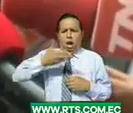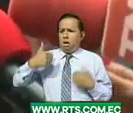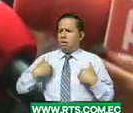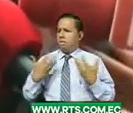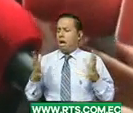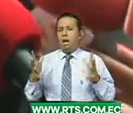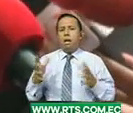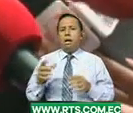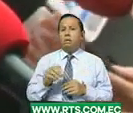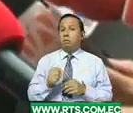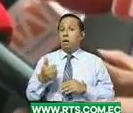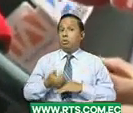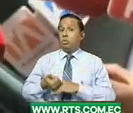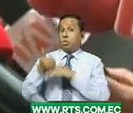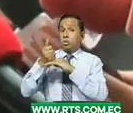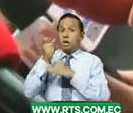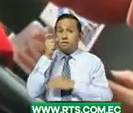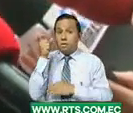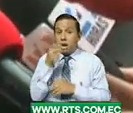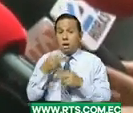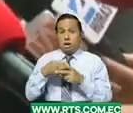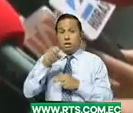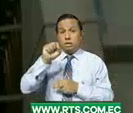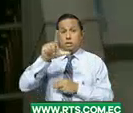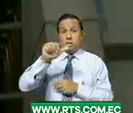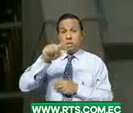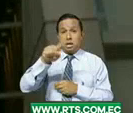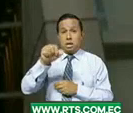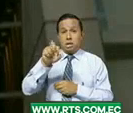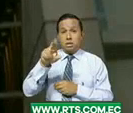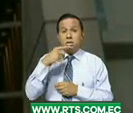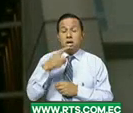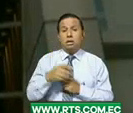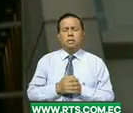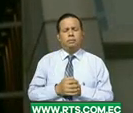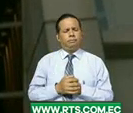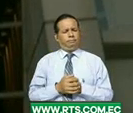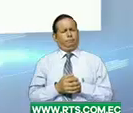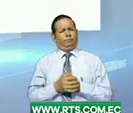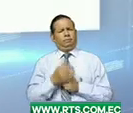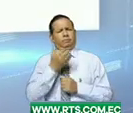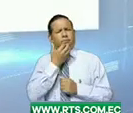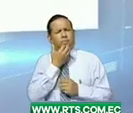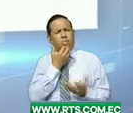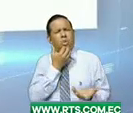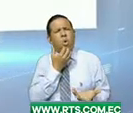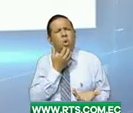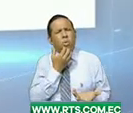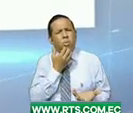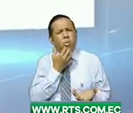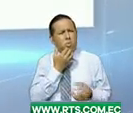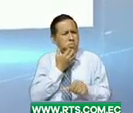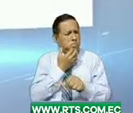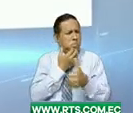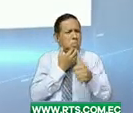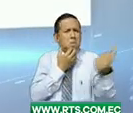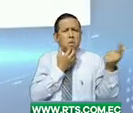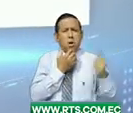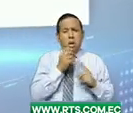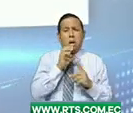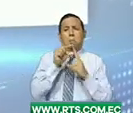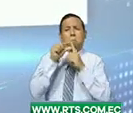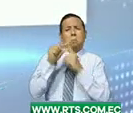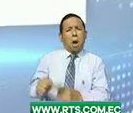a través de la misma red social. Ella señala que como sociedad no se puede tolerar ningún intento de amedrentamiento a los